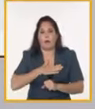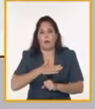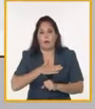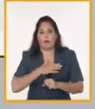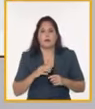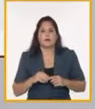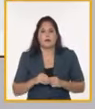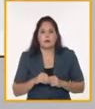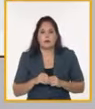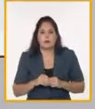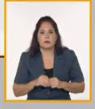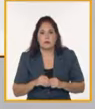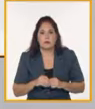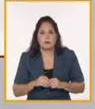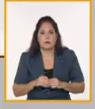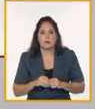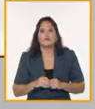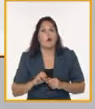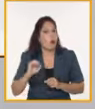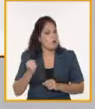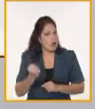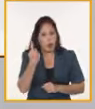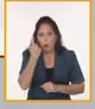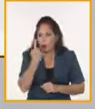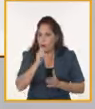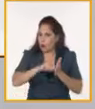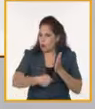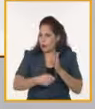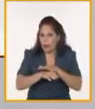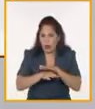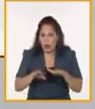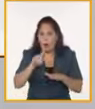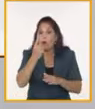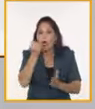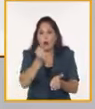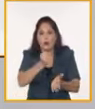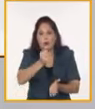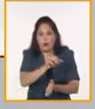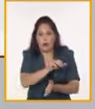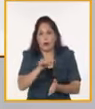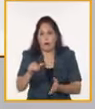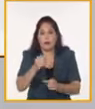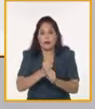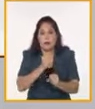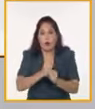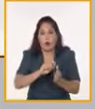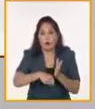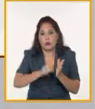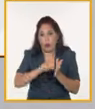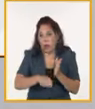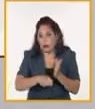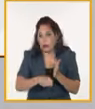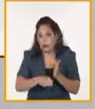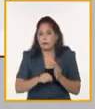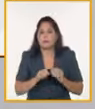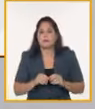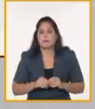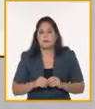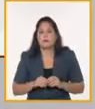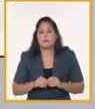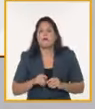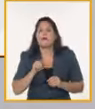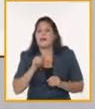puedes tener uno solo Sí usted tiene usted tiene su autorización y sus trabajadores contratados ahora no quiere decir que